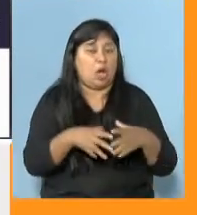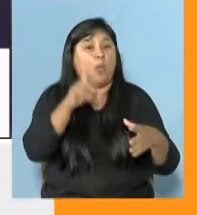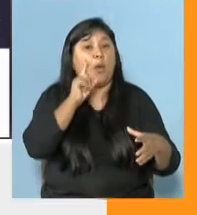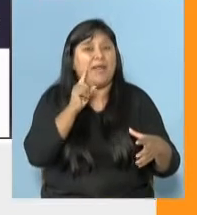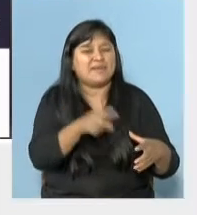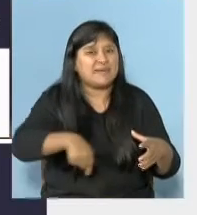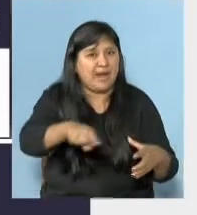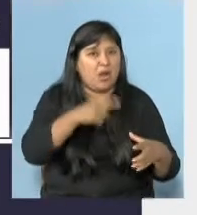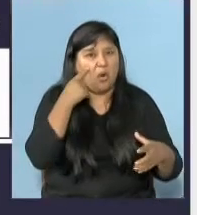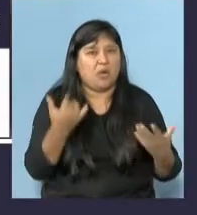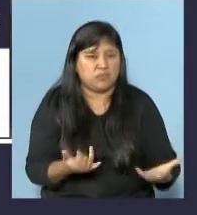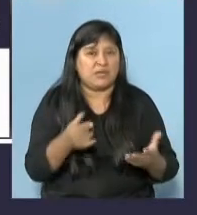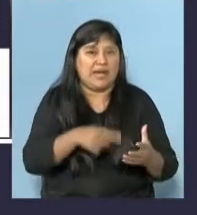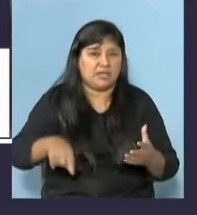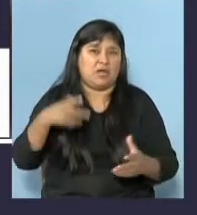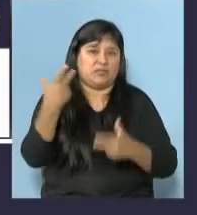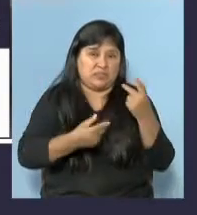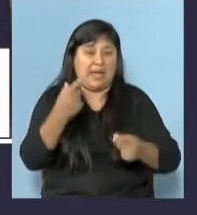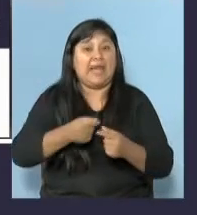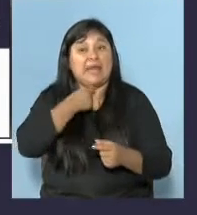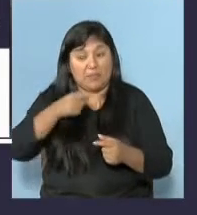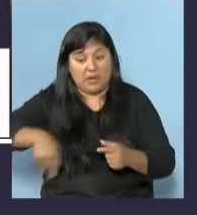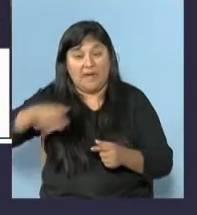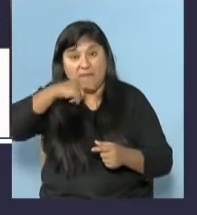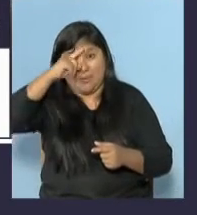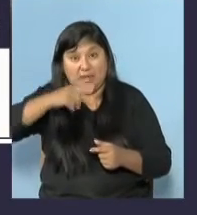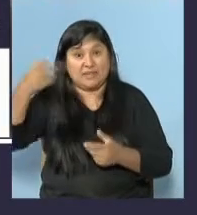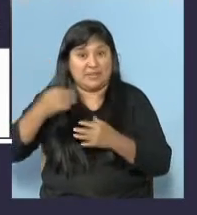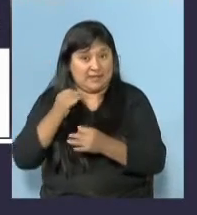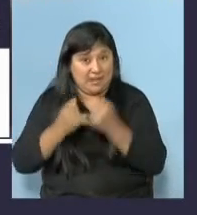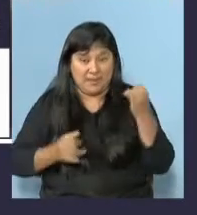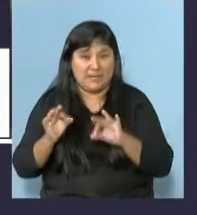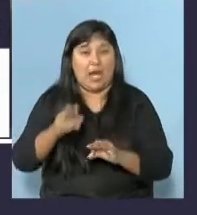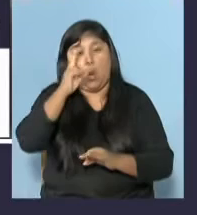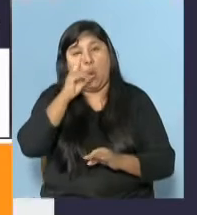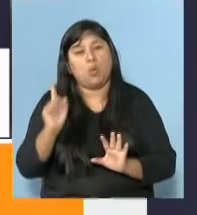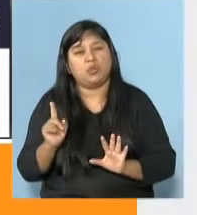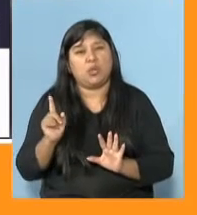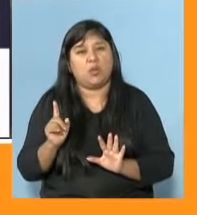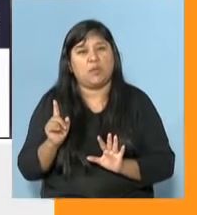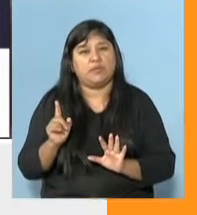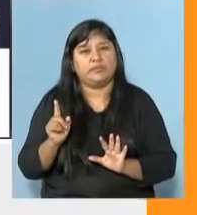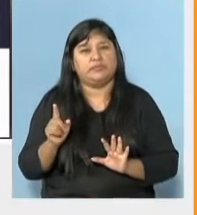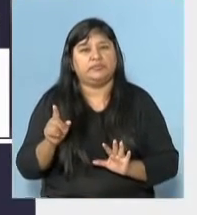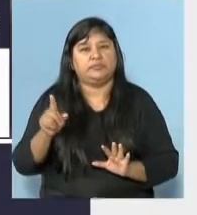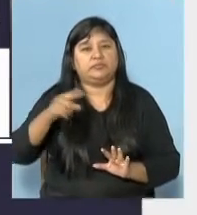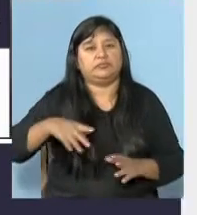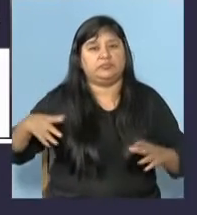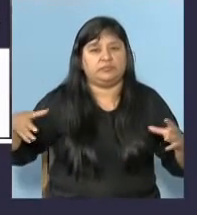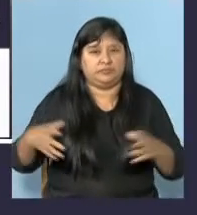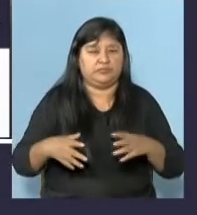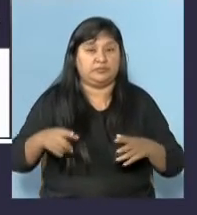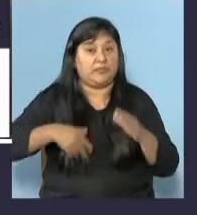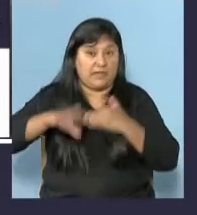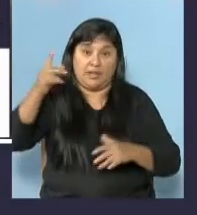están distribuyendo y las que esperamos recibir antes de fin de mes. Creemos que en el mes de junio vamos a alcanzar ese grupo, que son los que tienen las